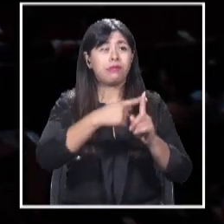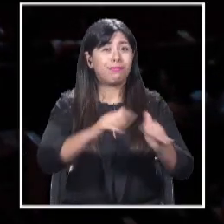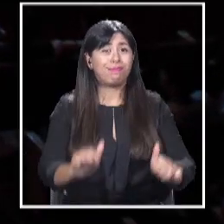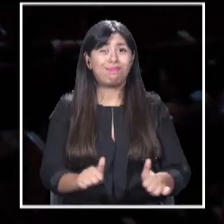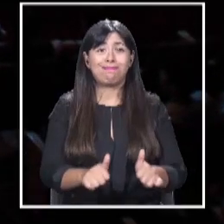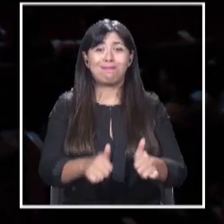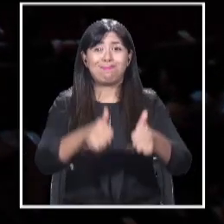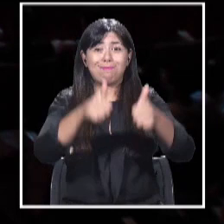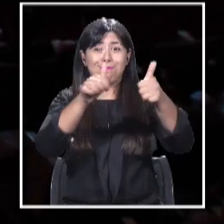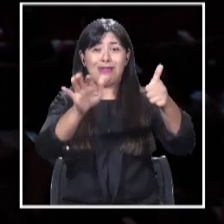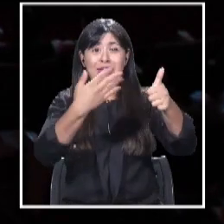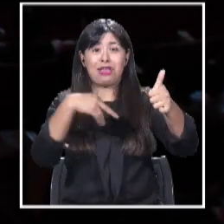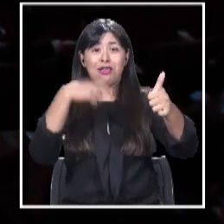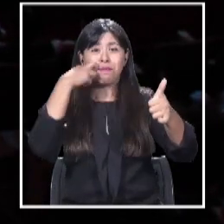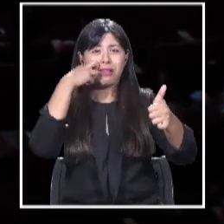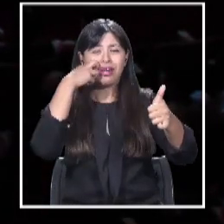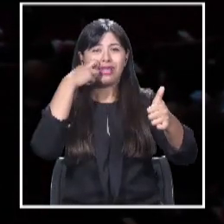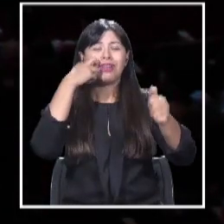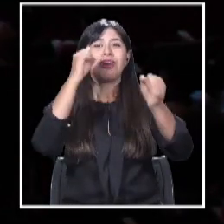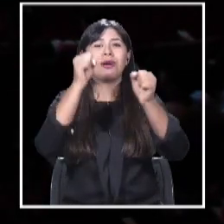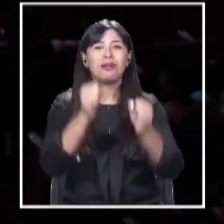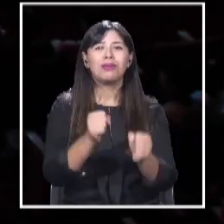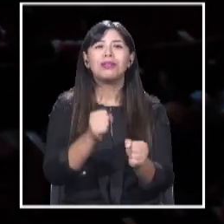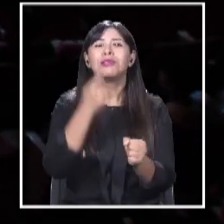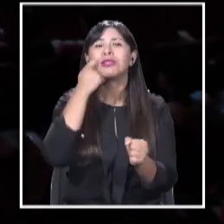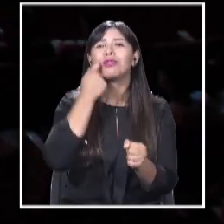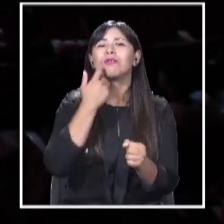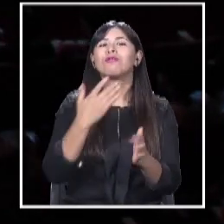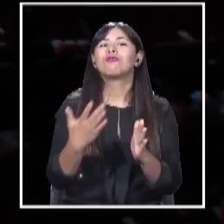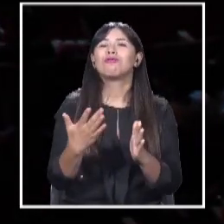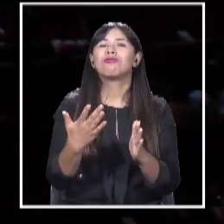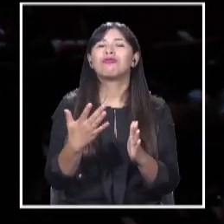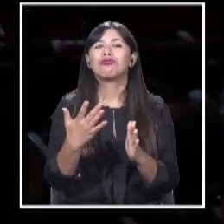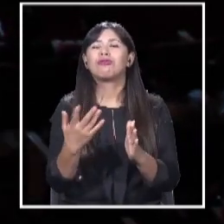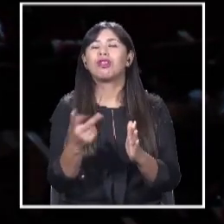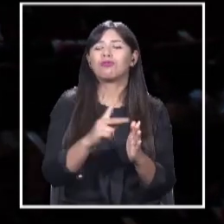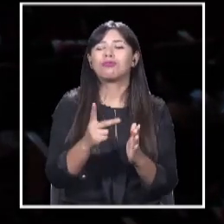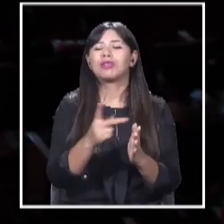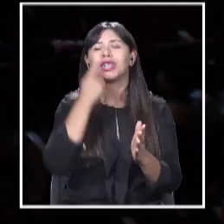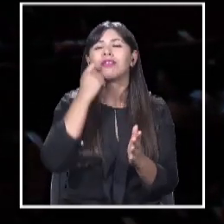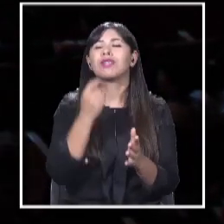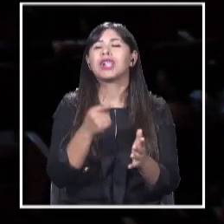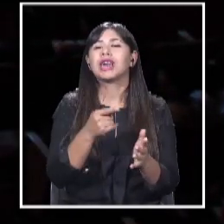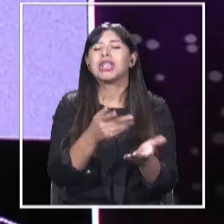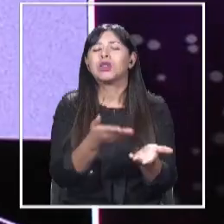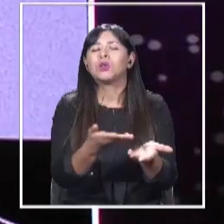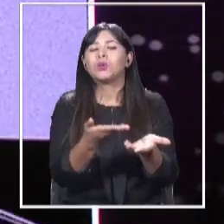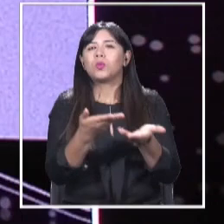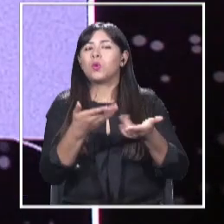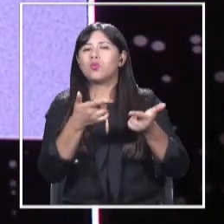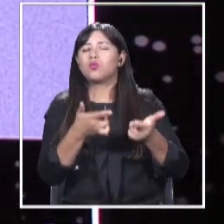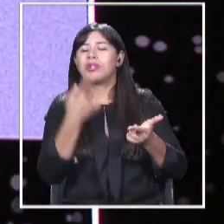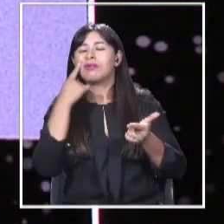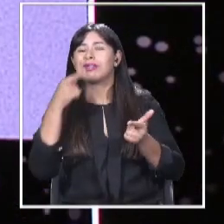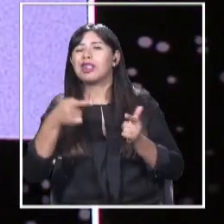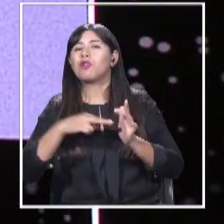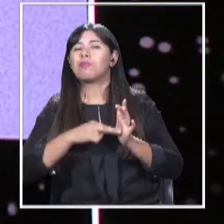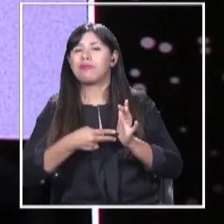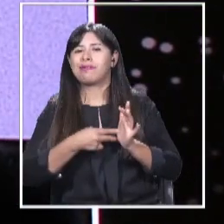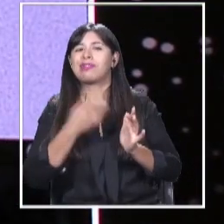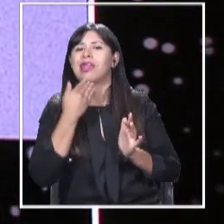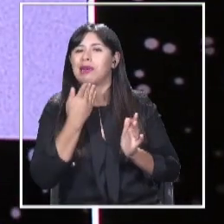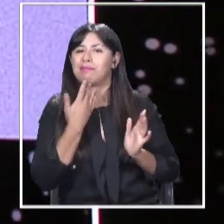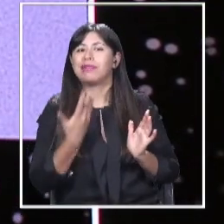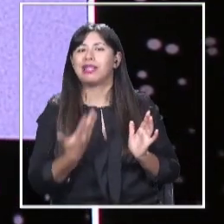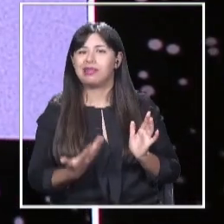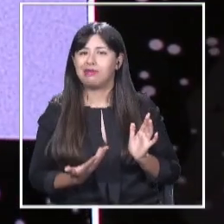especie, de alguna manera, podría interpretarse pues, como un regalo envenenado, ¿no? Trae sus problemas.